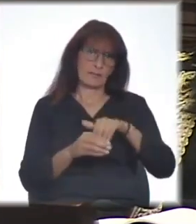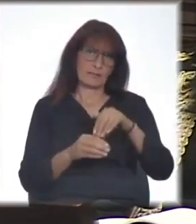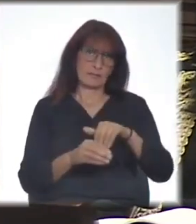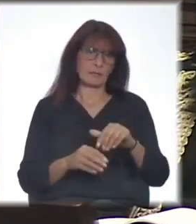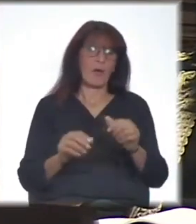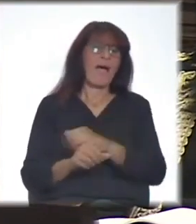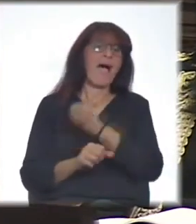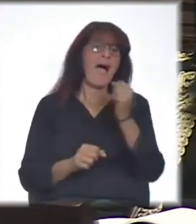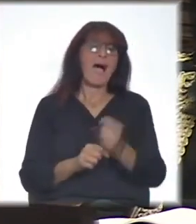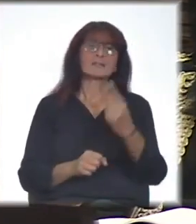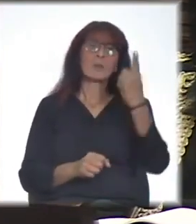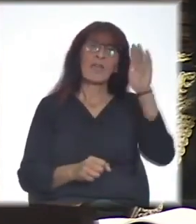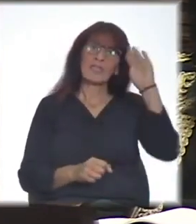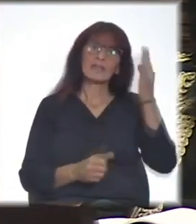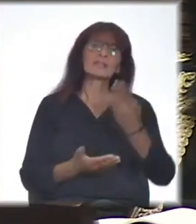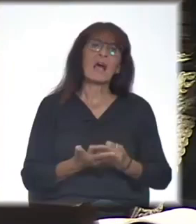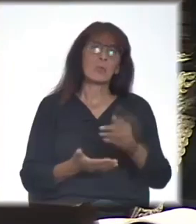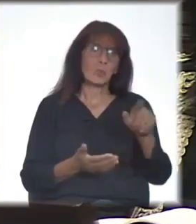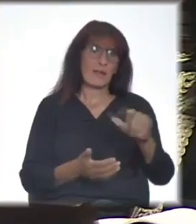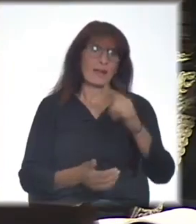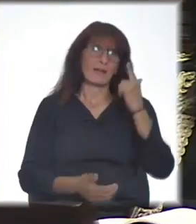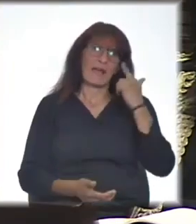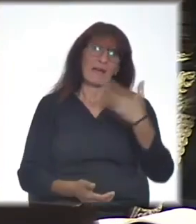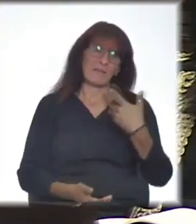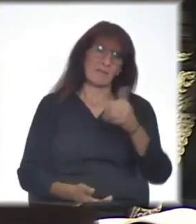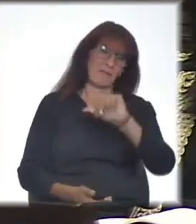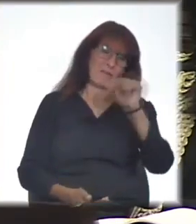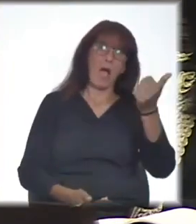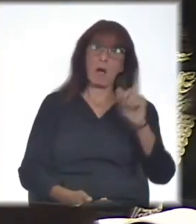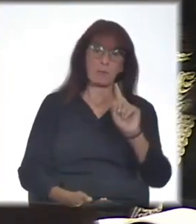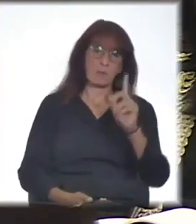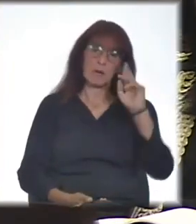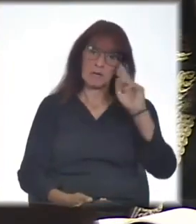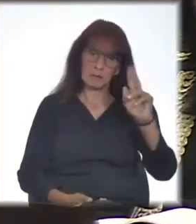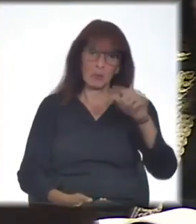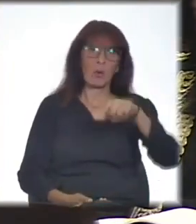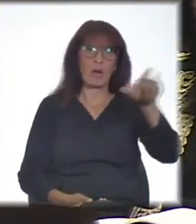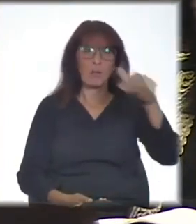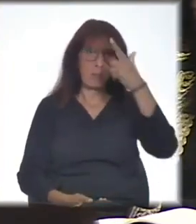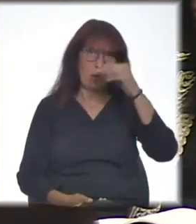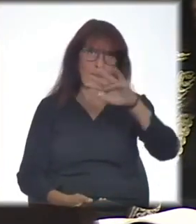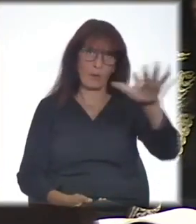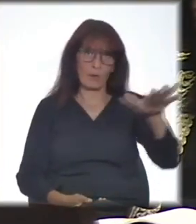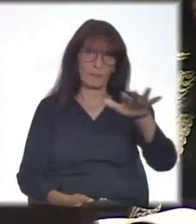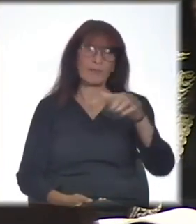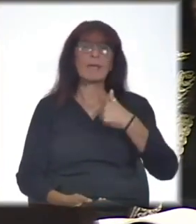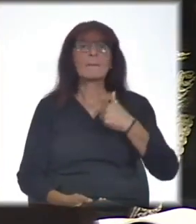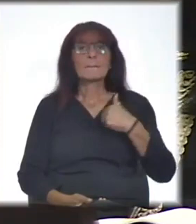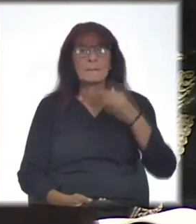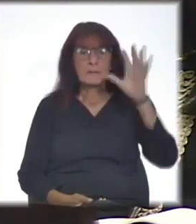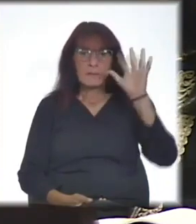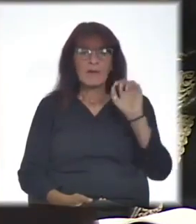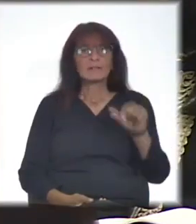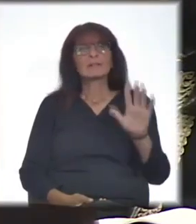una dictadura que estaba segura de su victoria acató la voluntad del pueblo. En mi memoria continúan